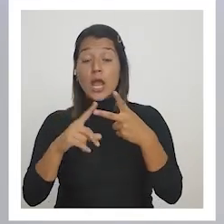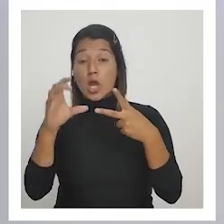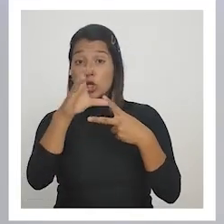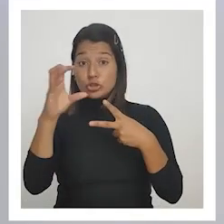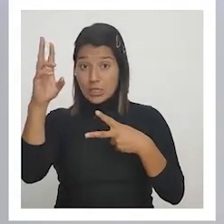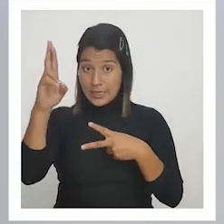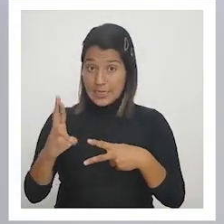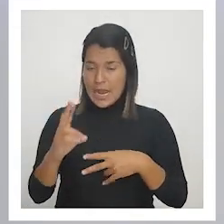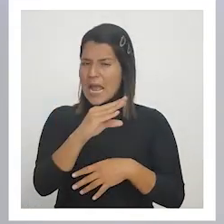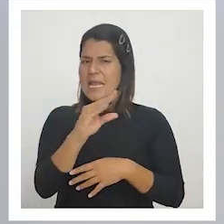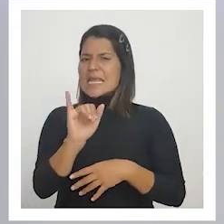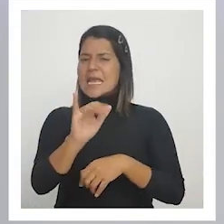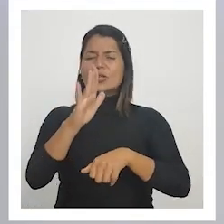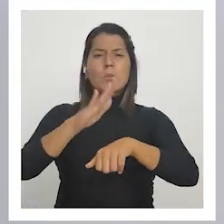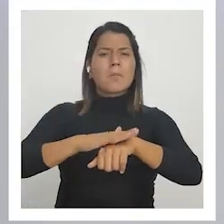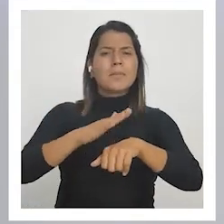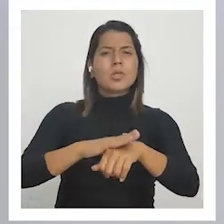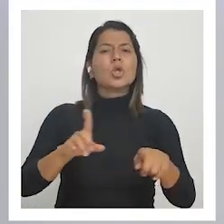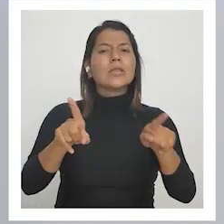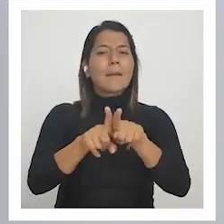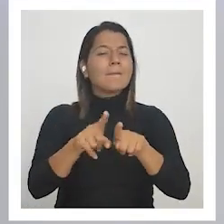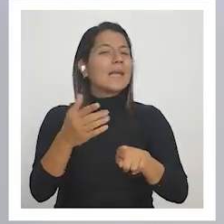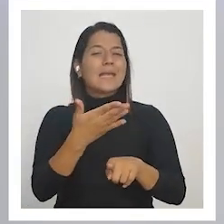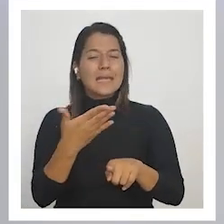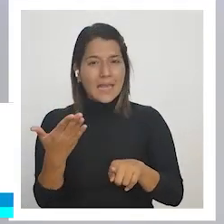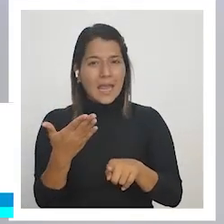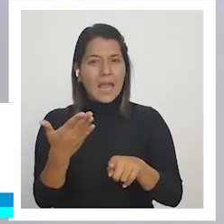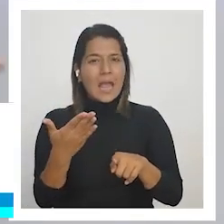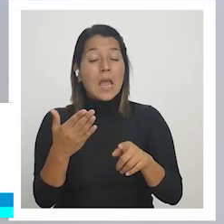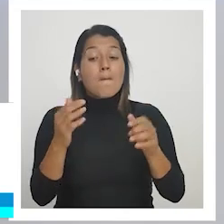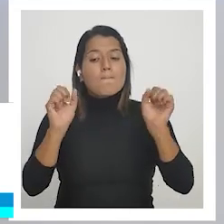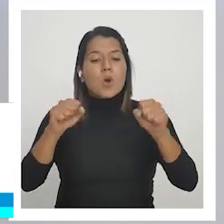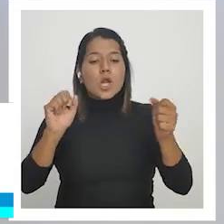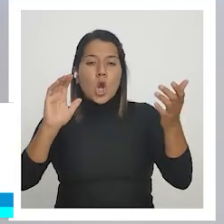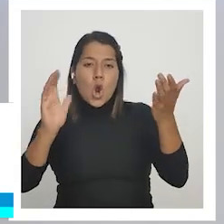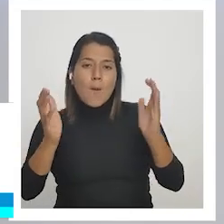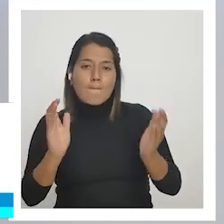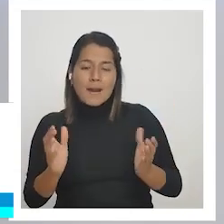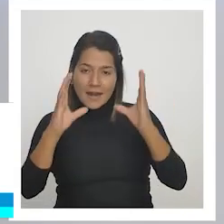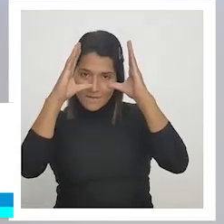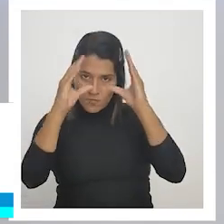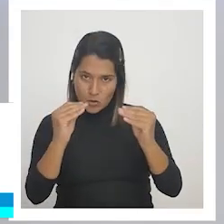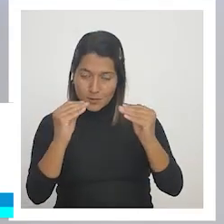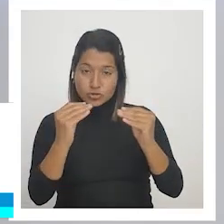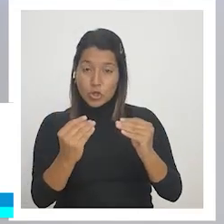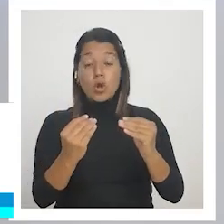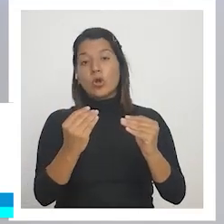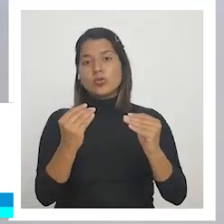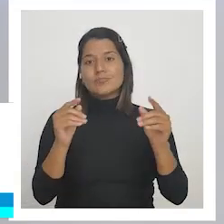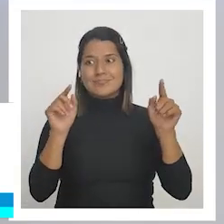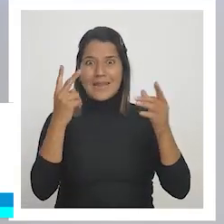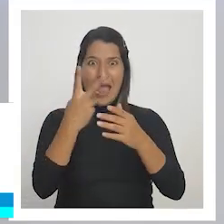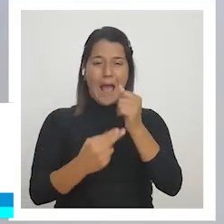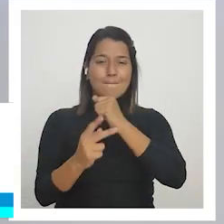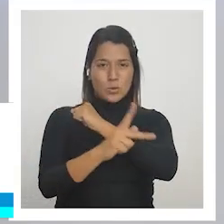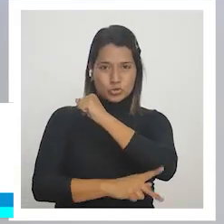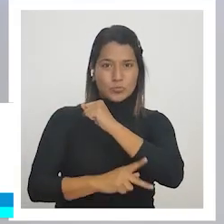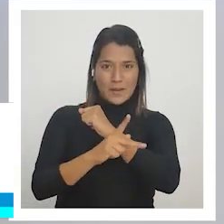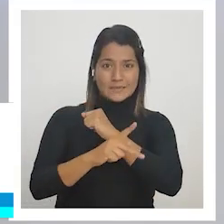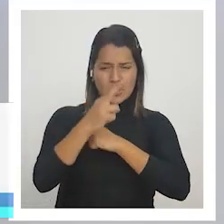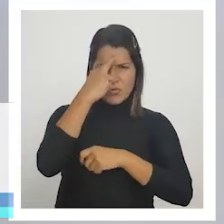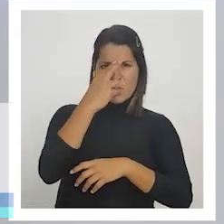nos permitió también caracterizar un análisis comparado con un país de la región que también ha venido haciendo cosas en función del acceso